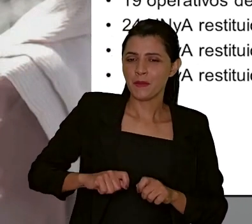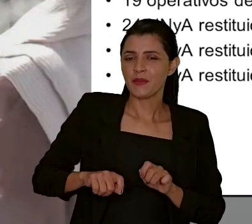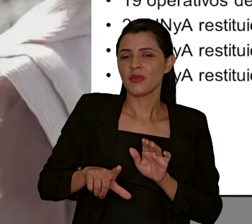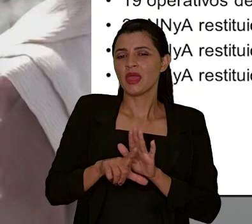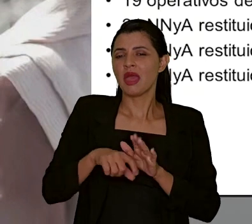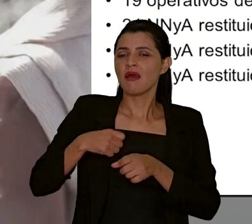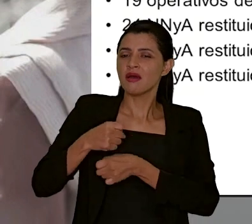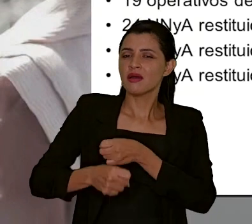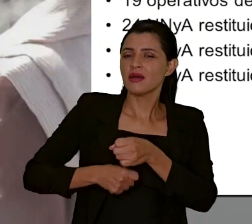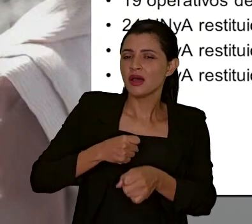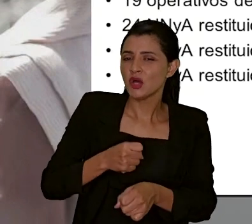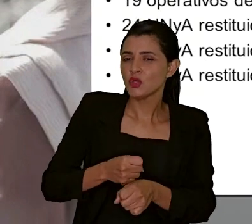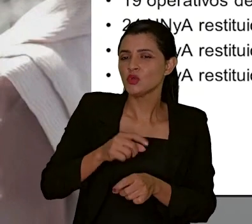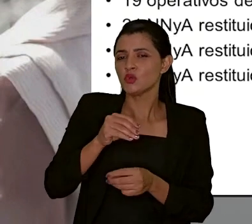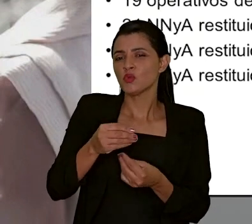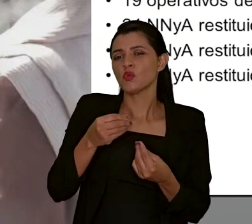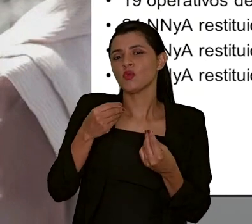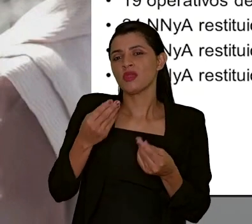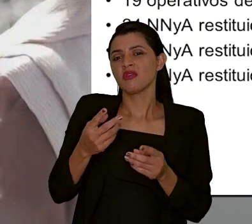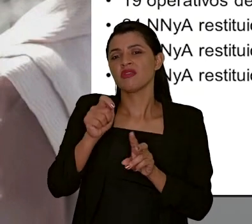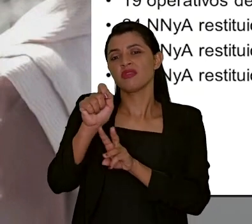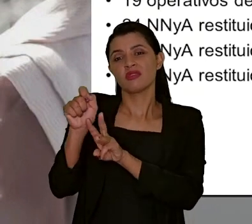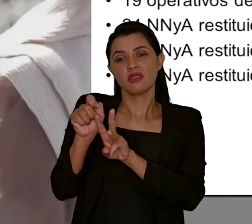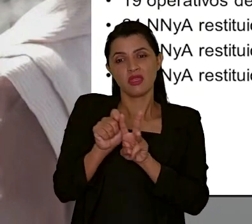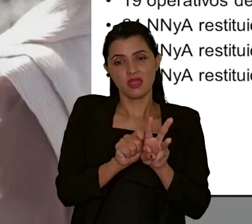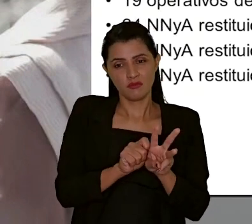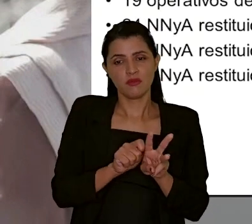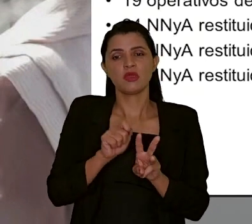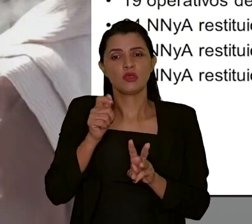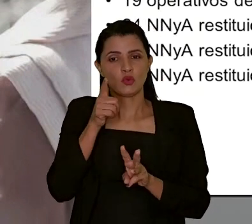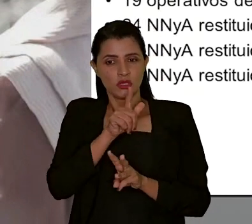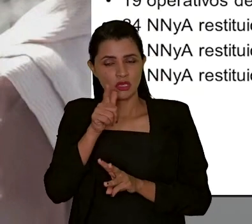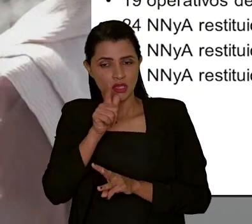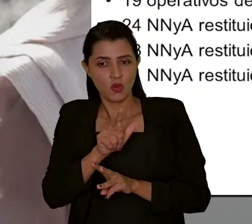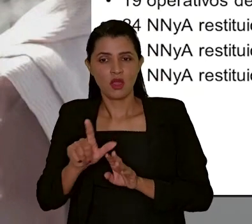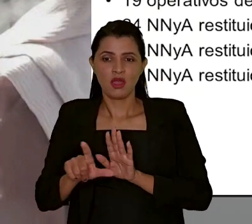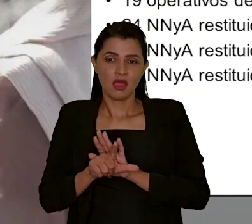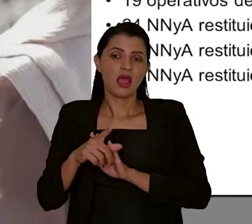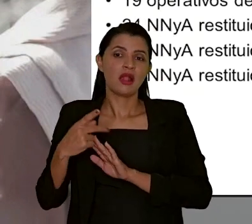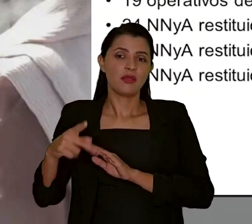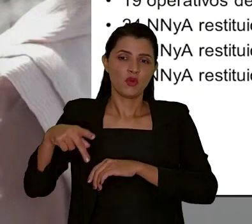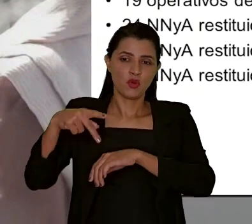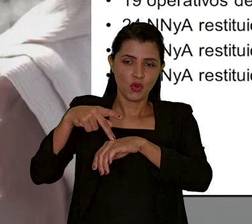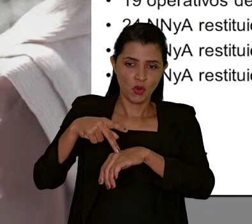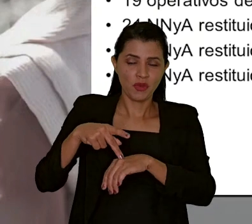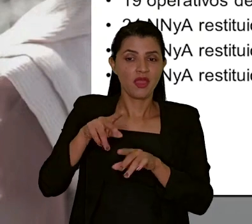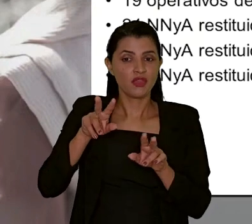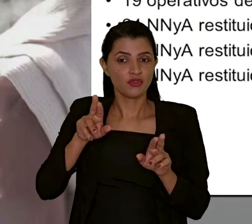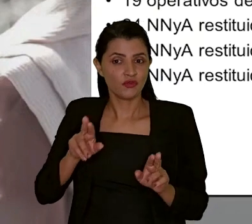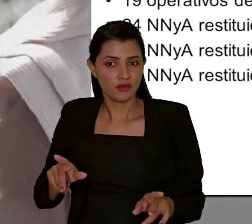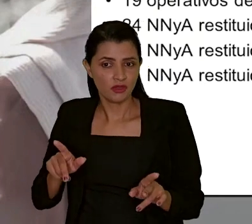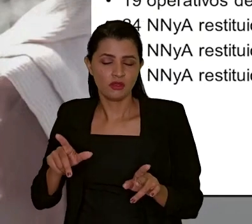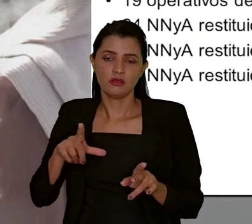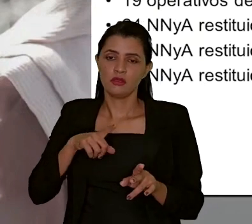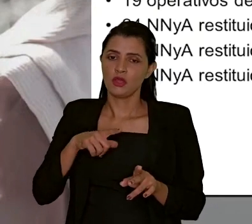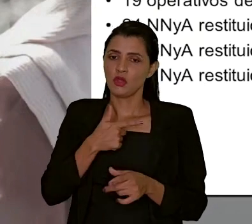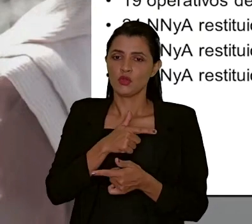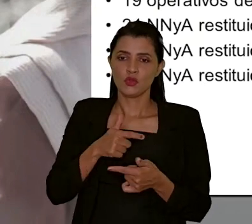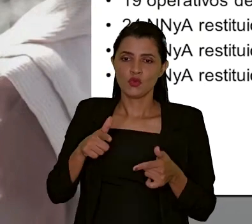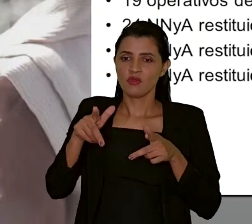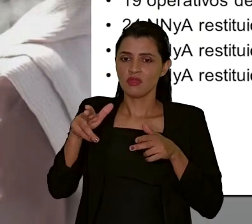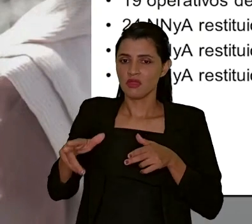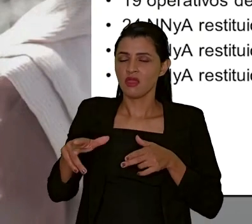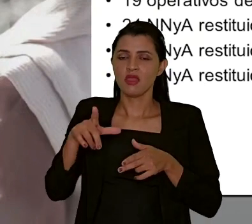últimos años prácticamente en 3 meses. A nivel nacional, los datos son diferentes. No tenemos las